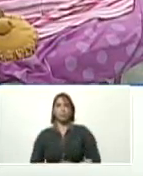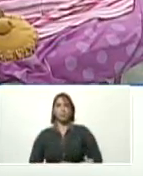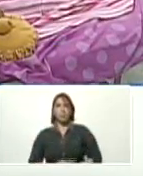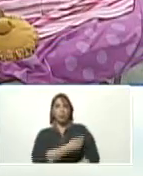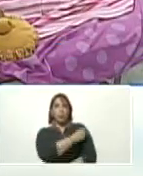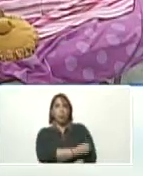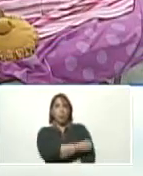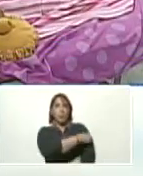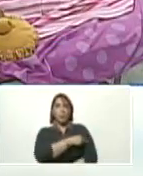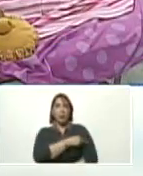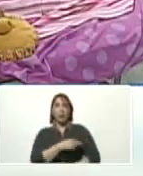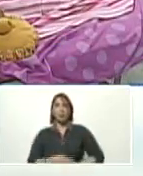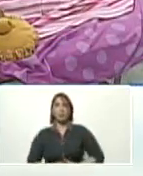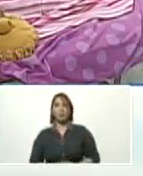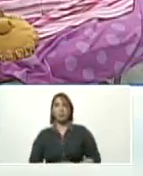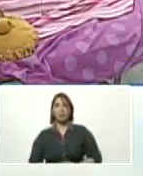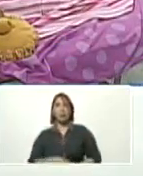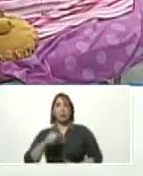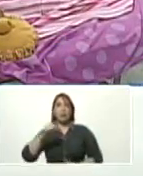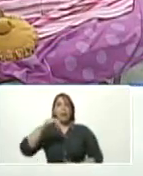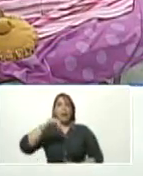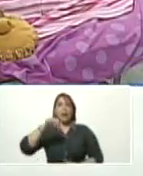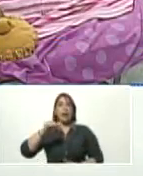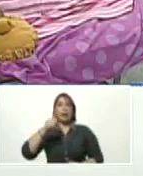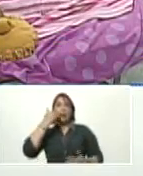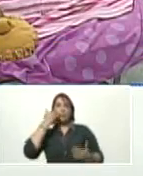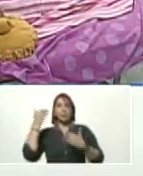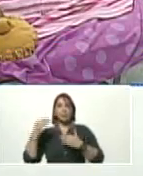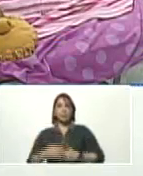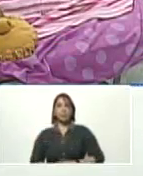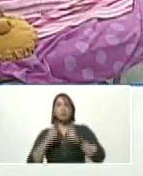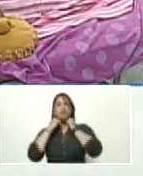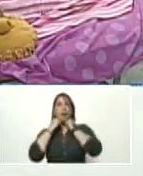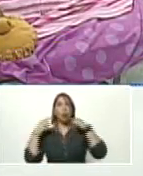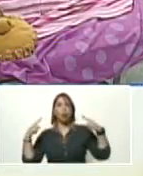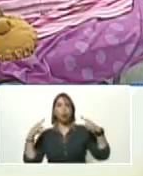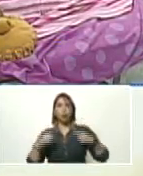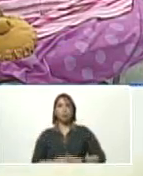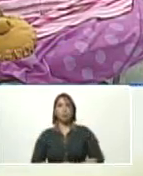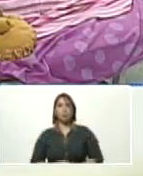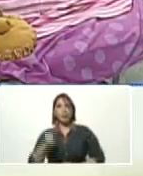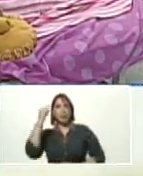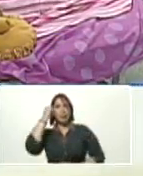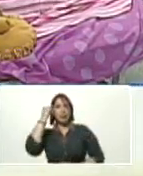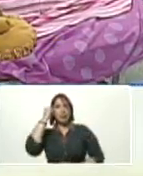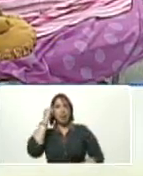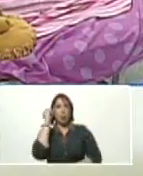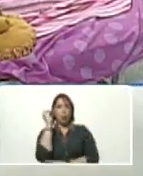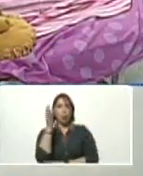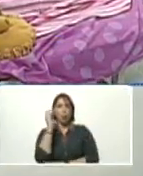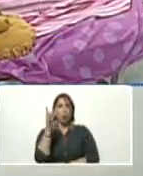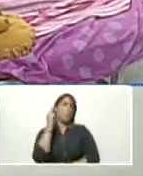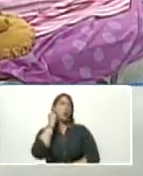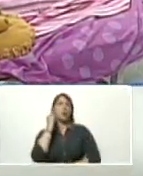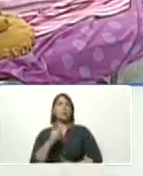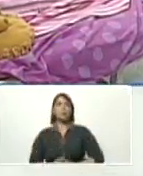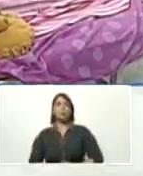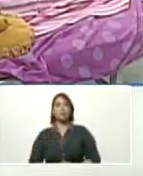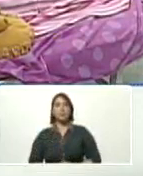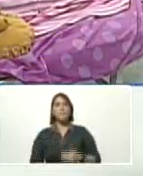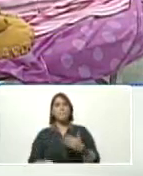Hospital Materno Infantil Ana Teresa de Jesús Ponce, en un día de Congreso de Mujeres. Y